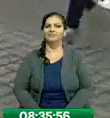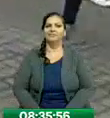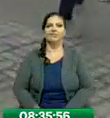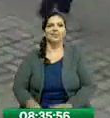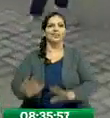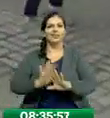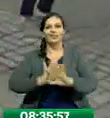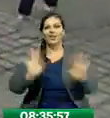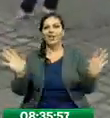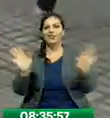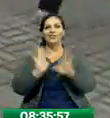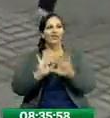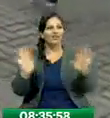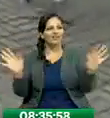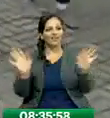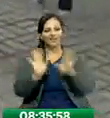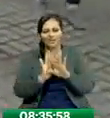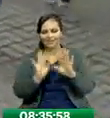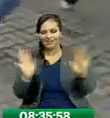lo